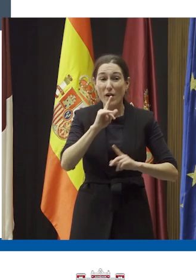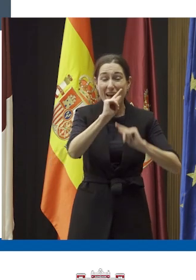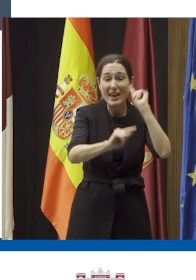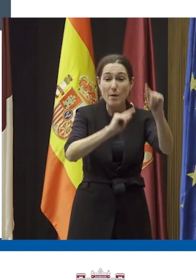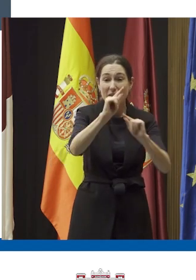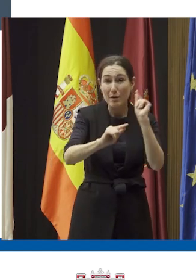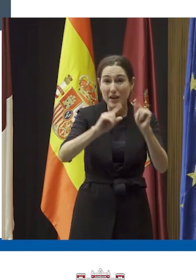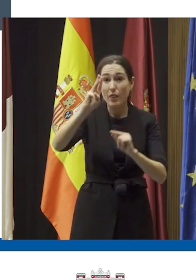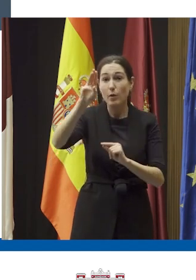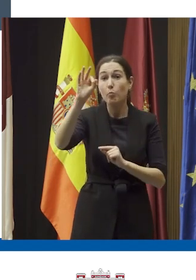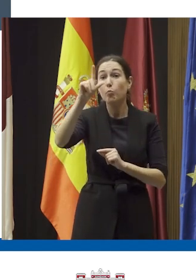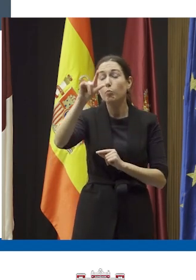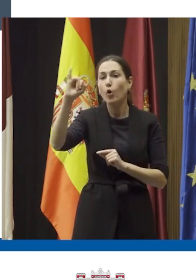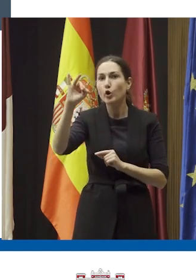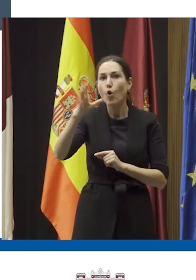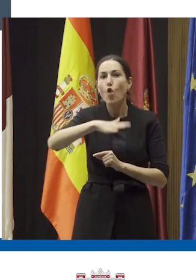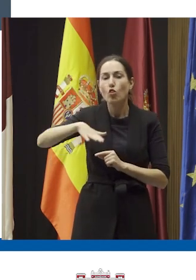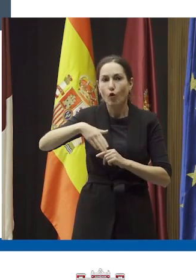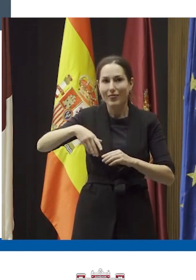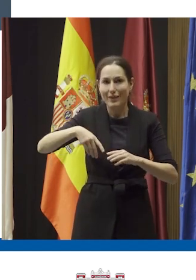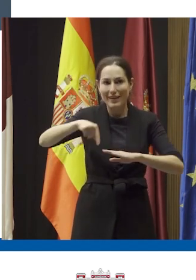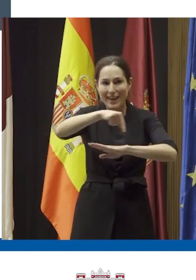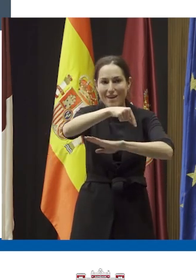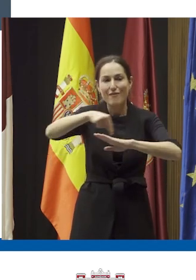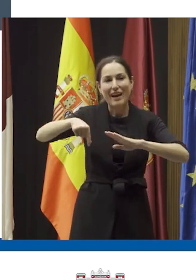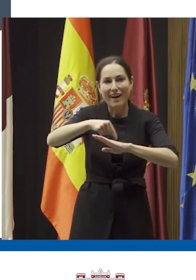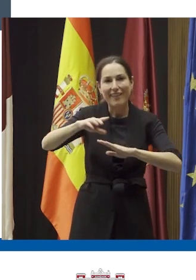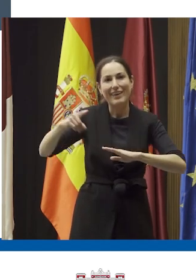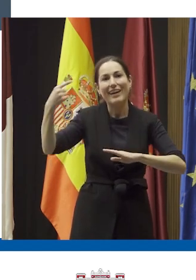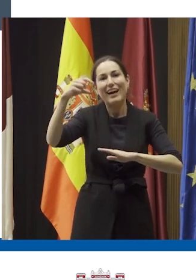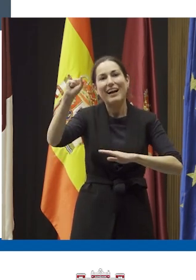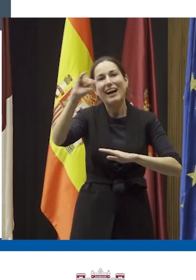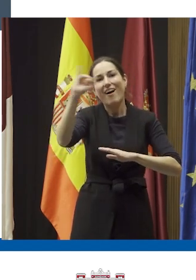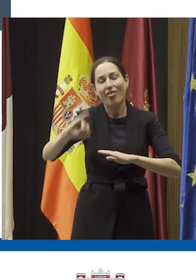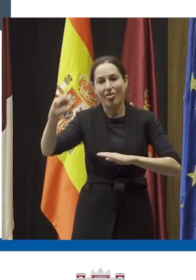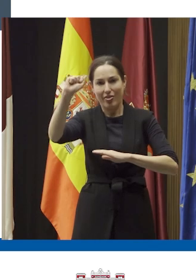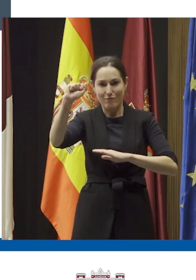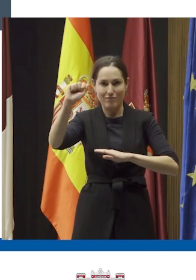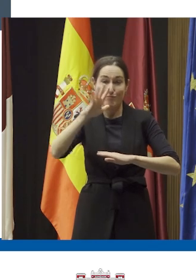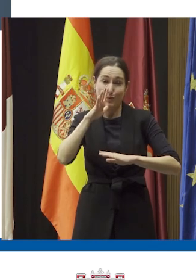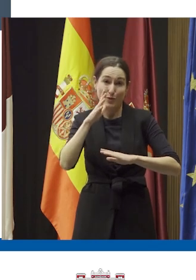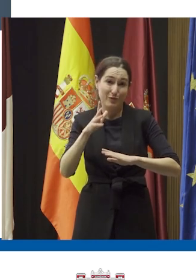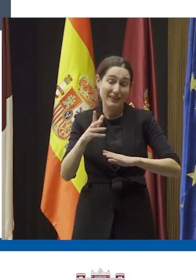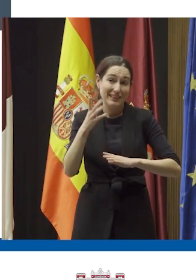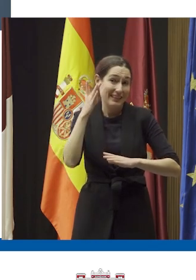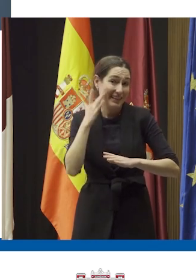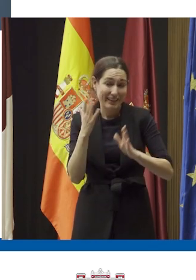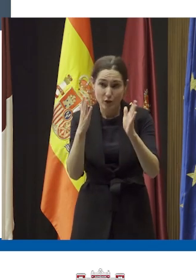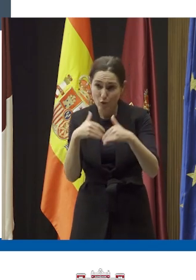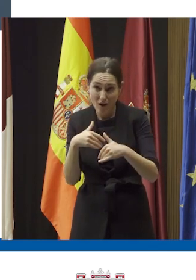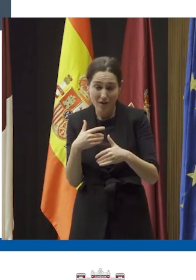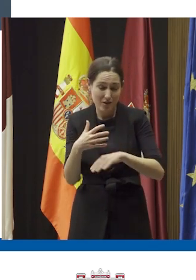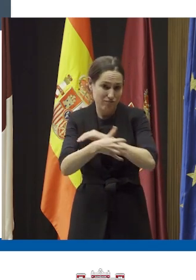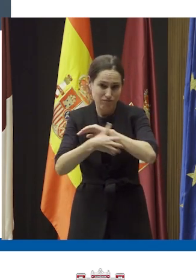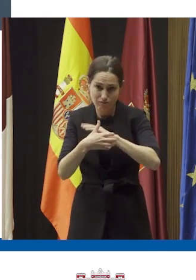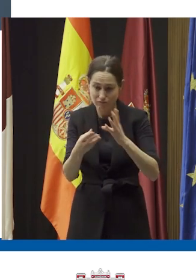en la Franja de Gaza, lo que es el problema de la falta de higiene y las miserias que unos ocasionamos a otros en